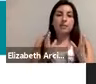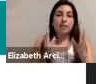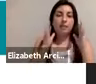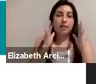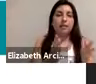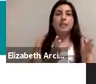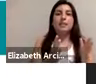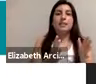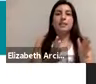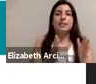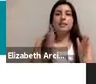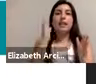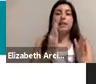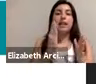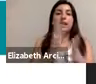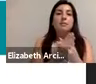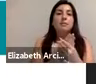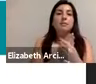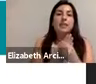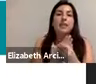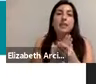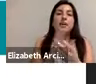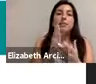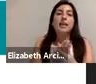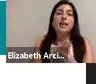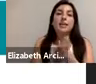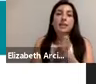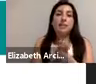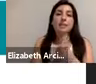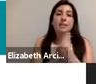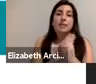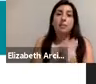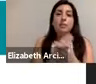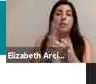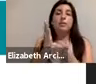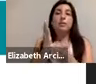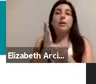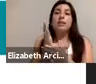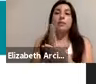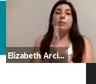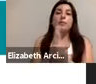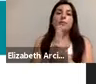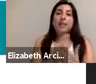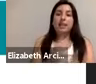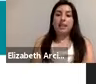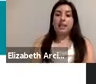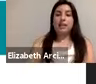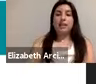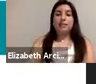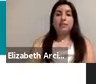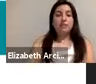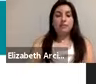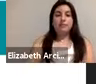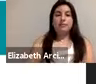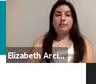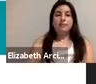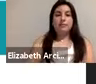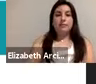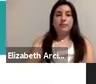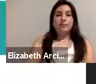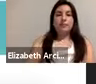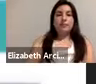van a ayudar para enfocar la rehabilitación a lograr a que mi paciente obtenga la independencia que perdió cuando tuvo su pérdida de visión.